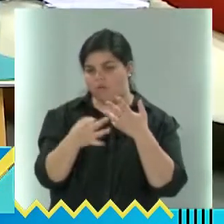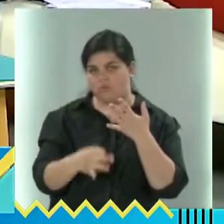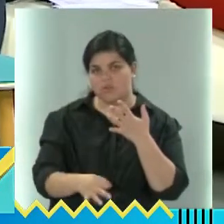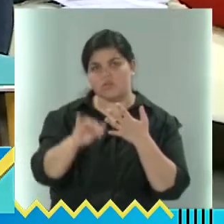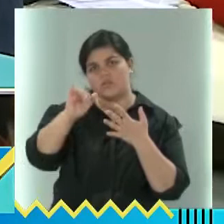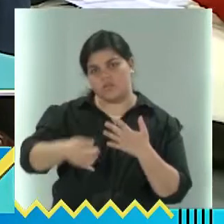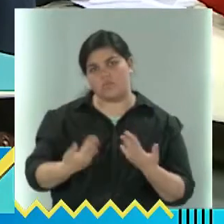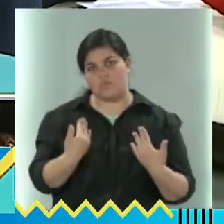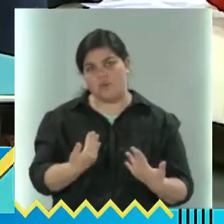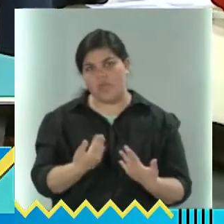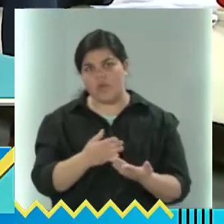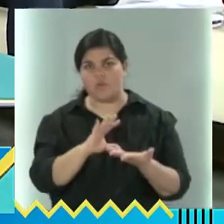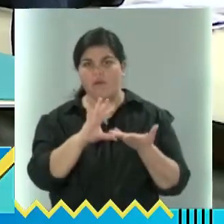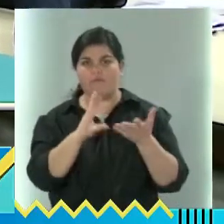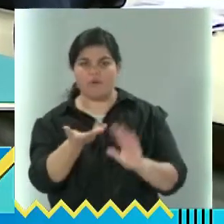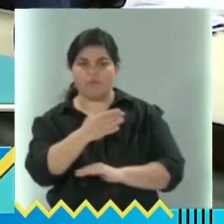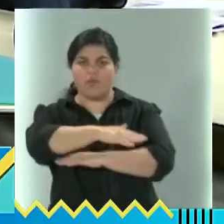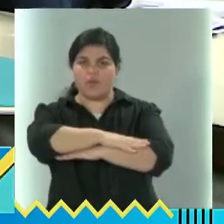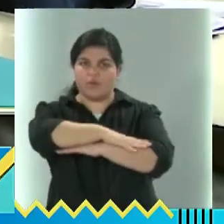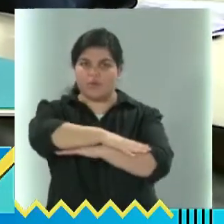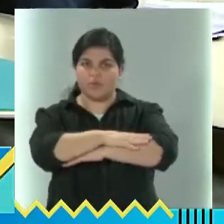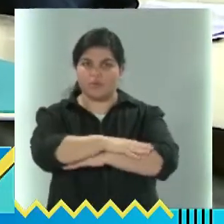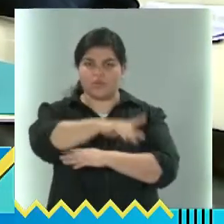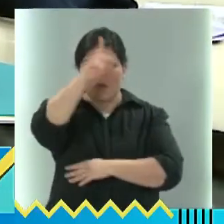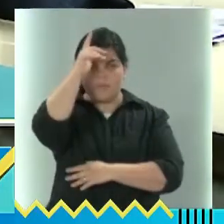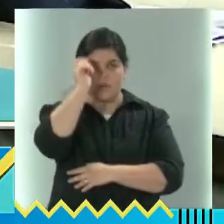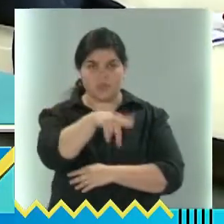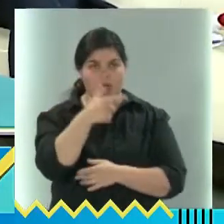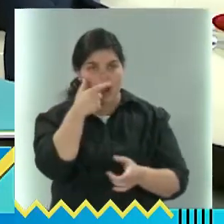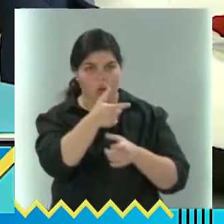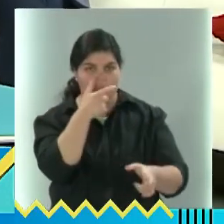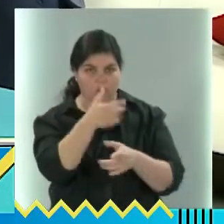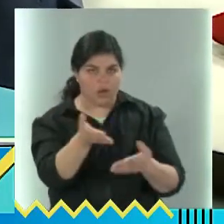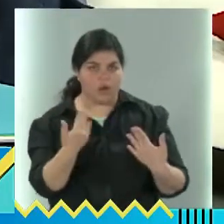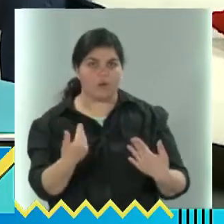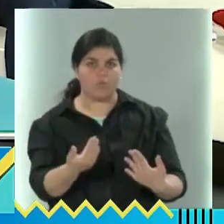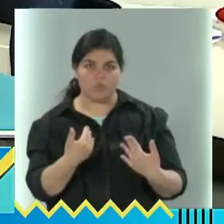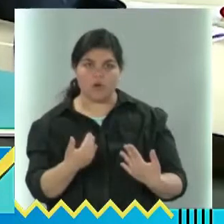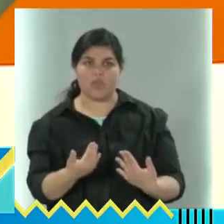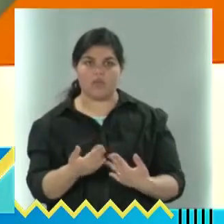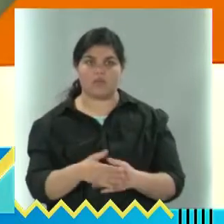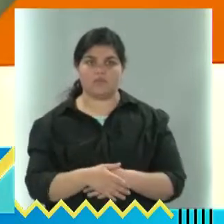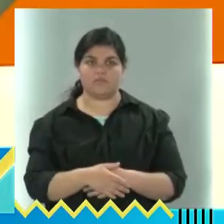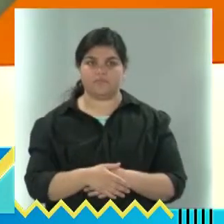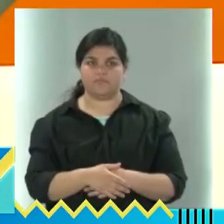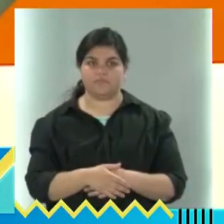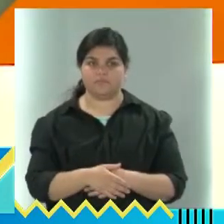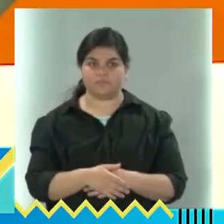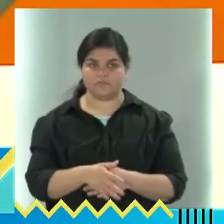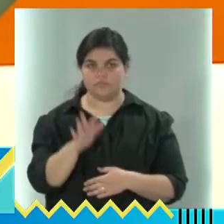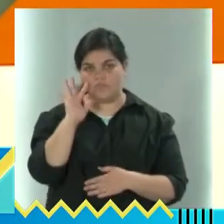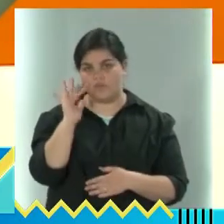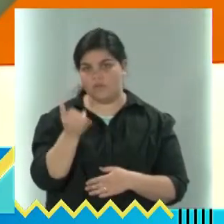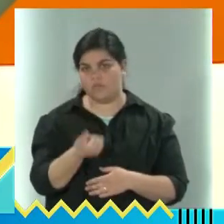ejercer o disuadir estas conductas también por parte de las fuerzas policiales. Es lo que nosotros entendemos y bueno, también se ve en la práctica, como